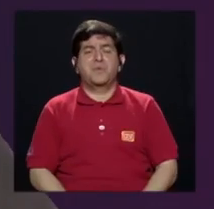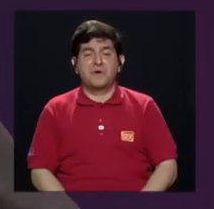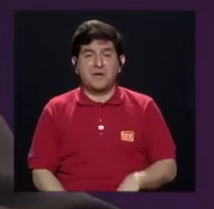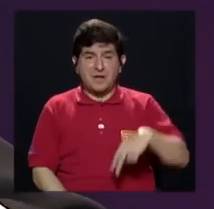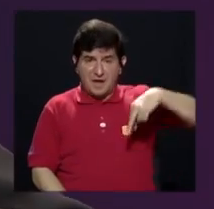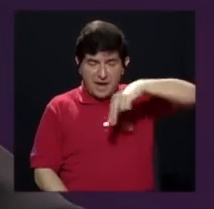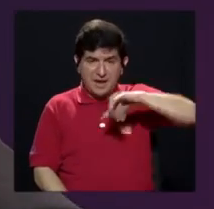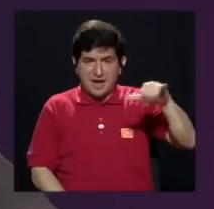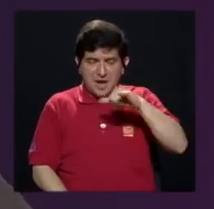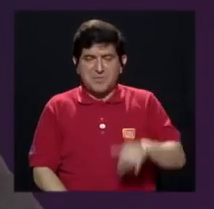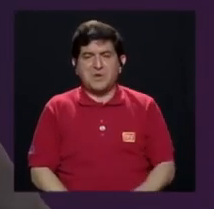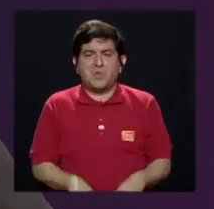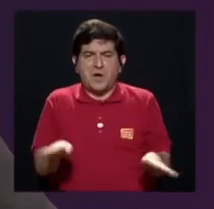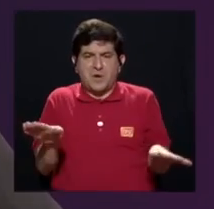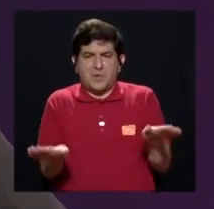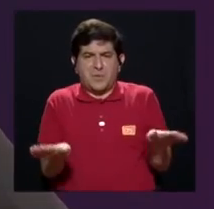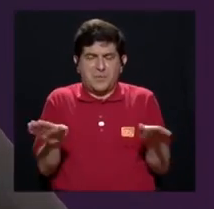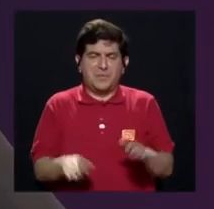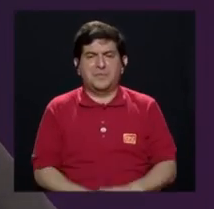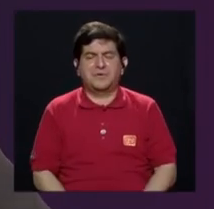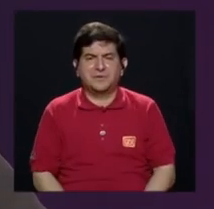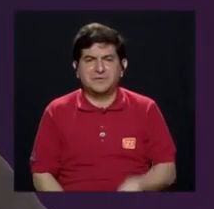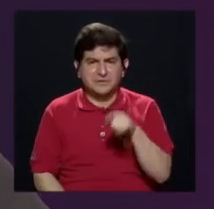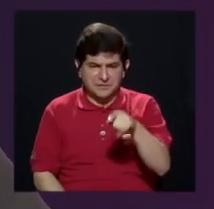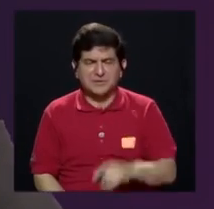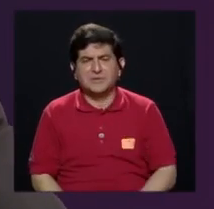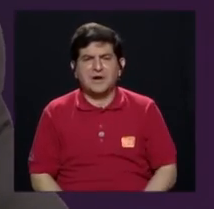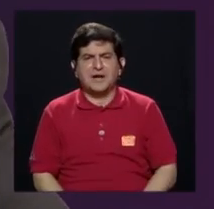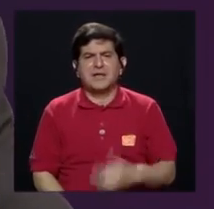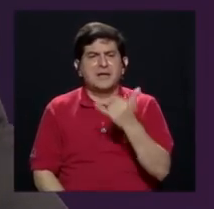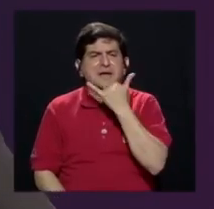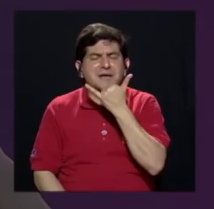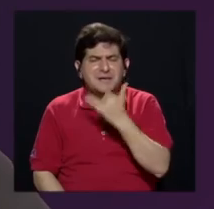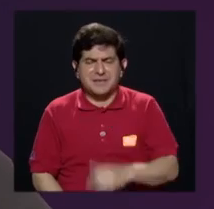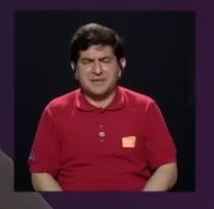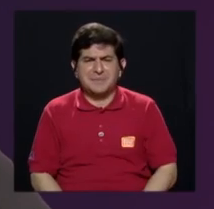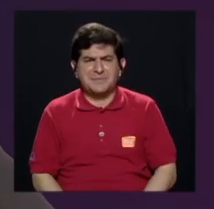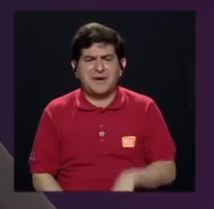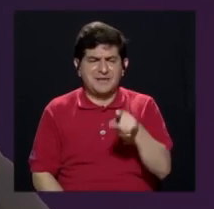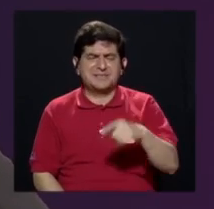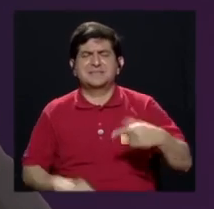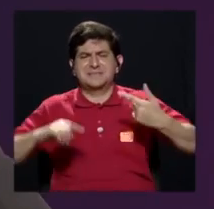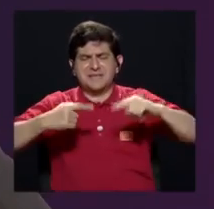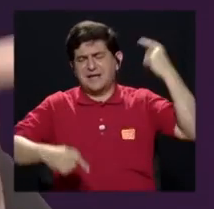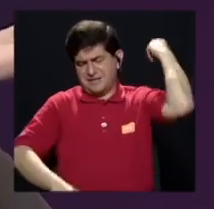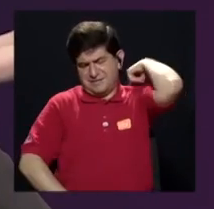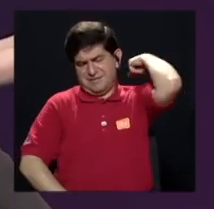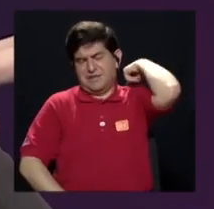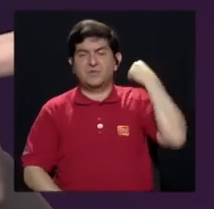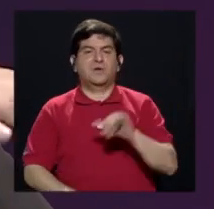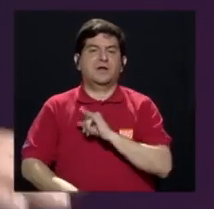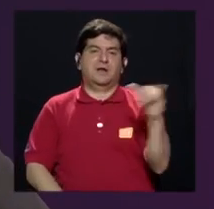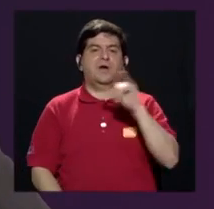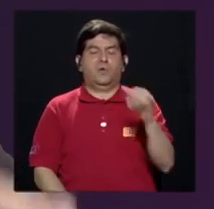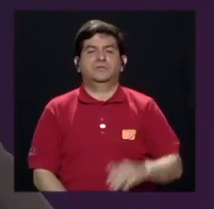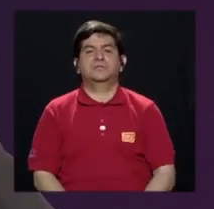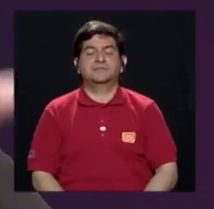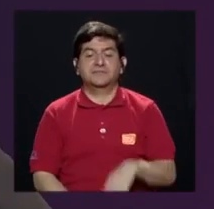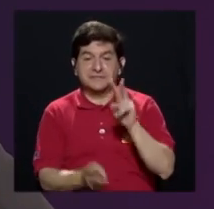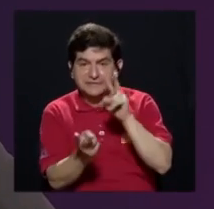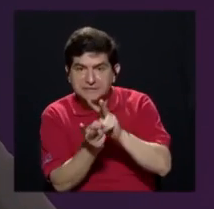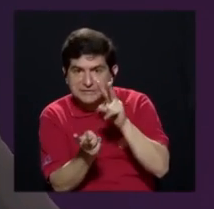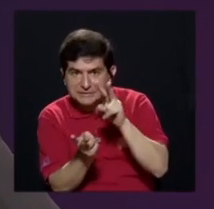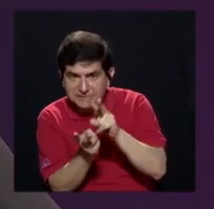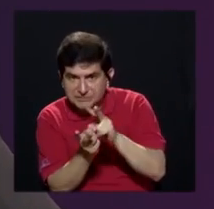se ha hecho hacia atrás porque la panza me la echa hacia adelante me le duele la espalda y entonces otra vez la sexualidad